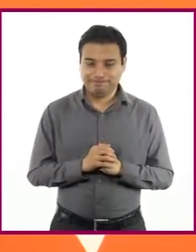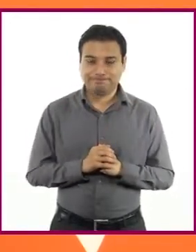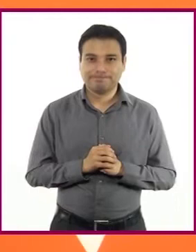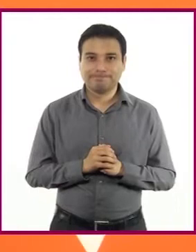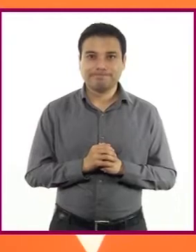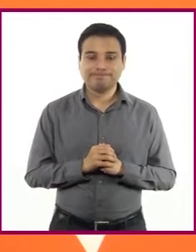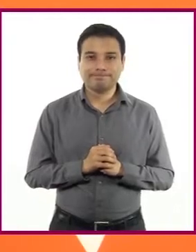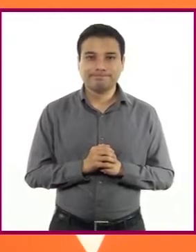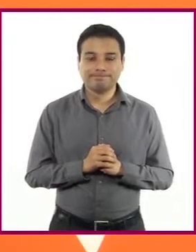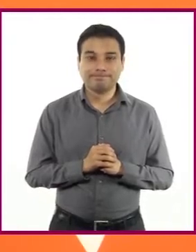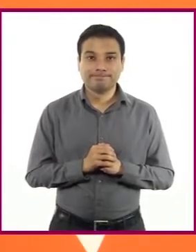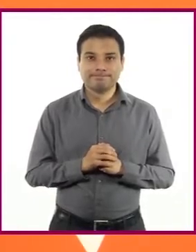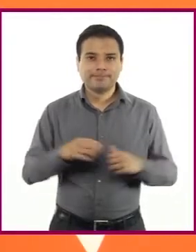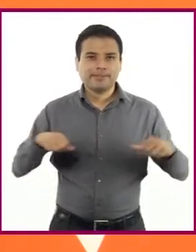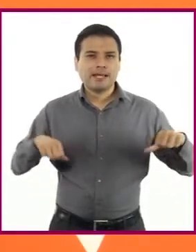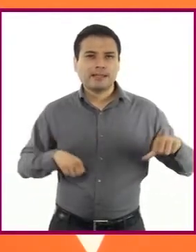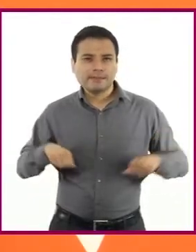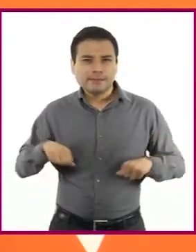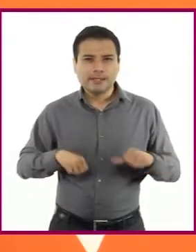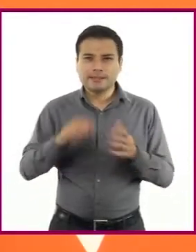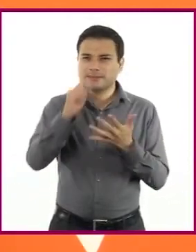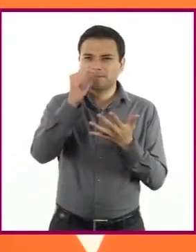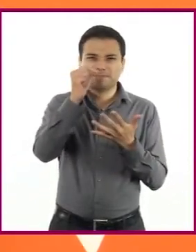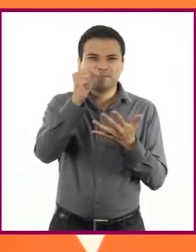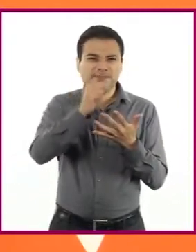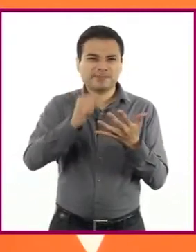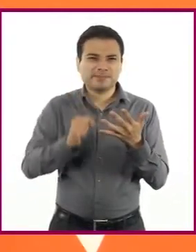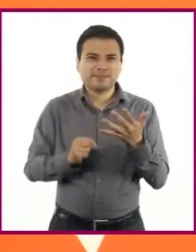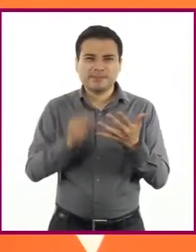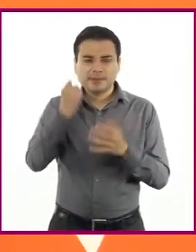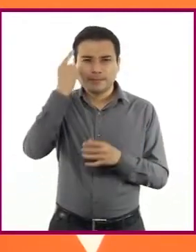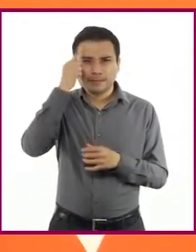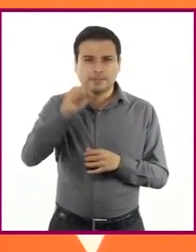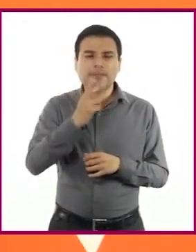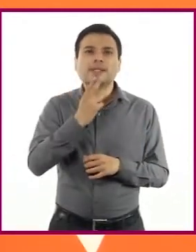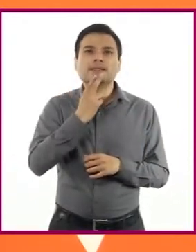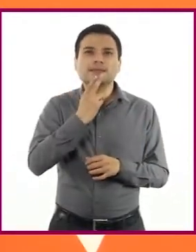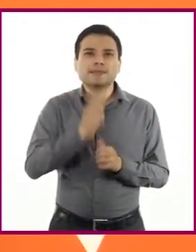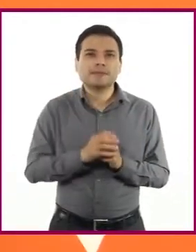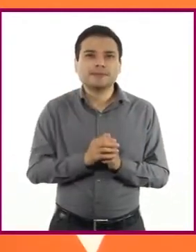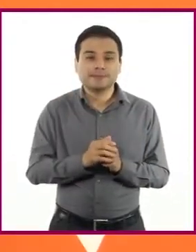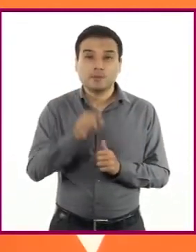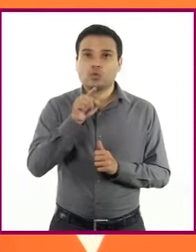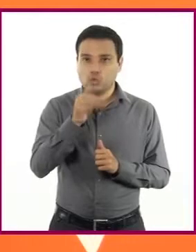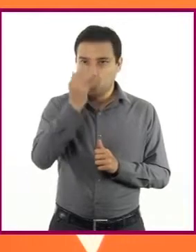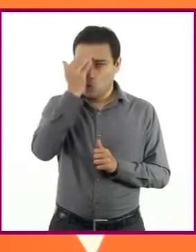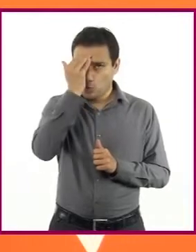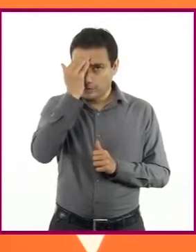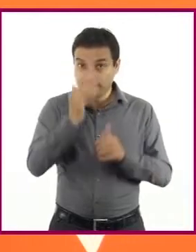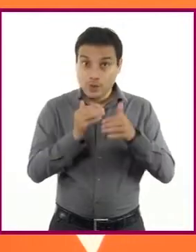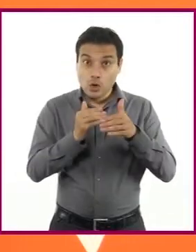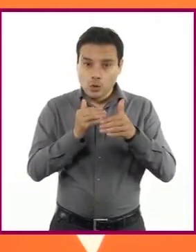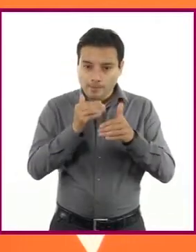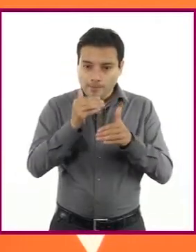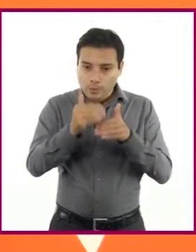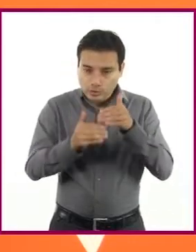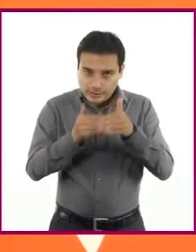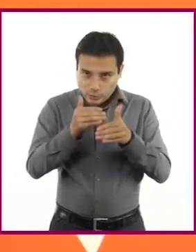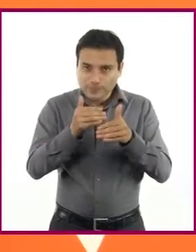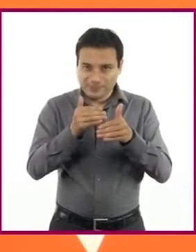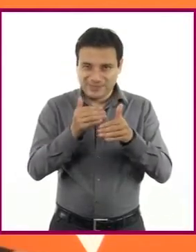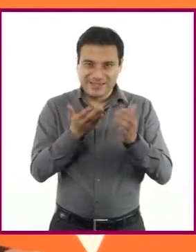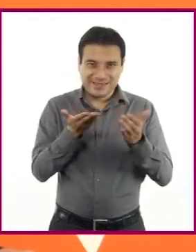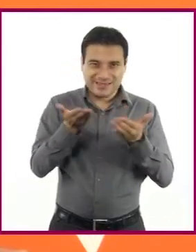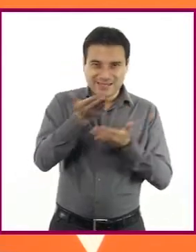Las actividades que vamos a realizar tienen el propósito de analizar los procesos de transferencia de electrones en algunas reacciones